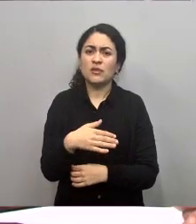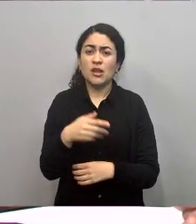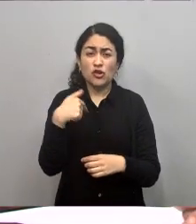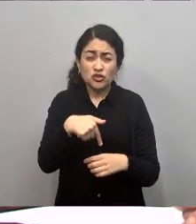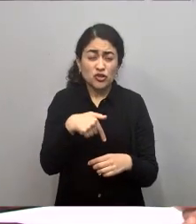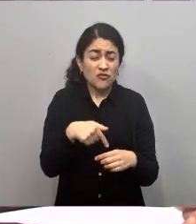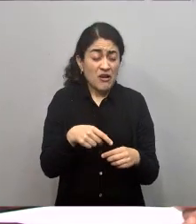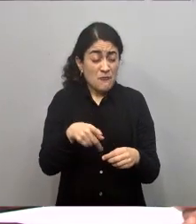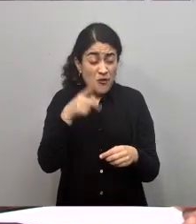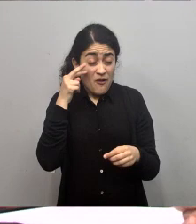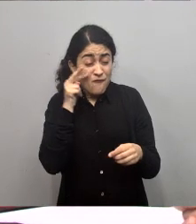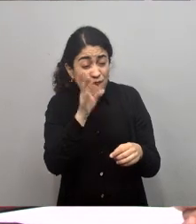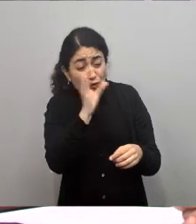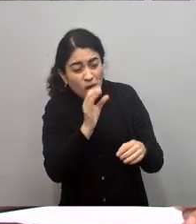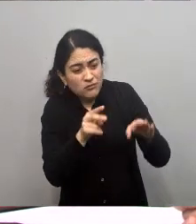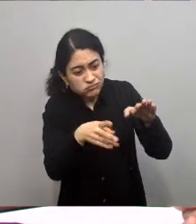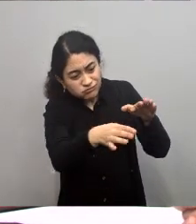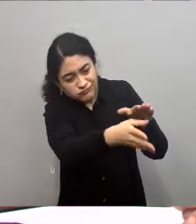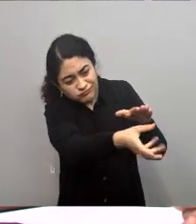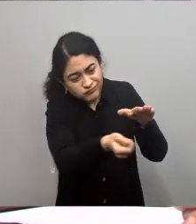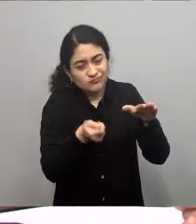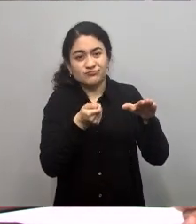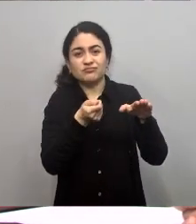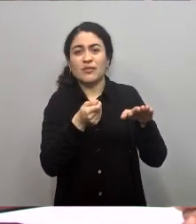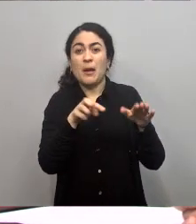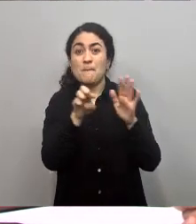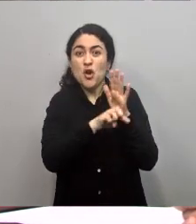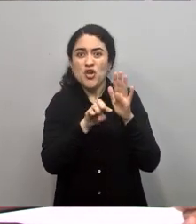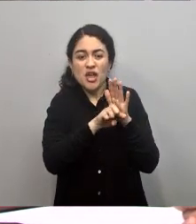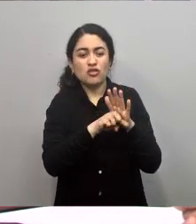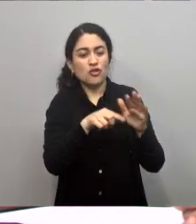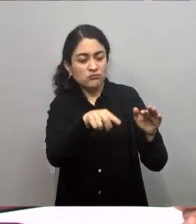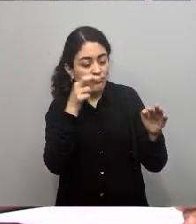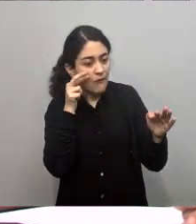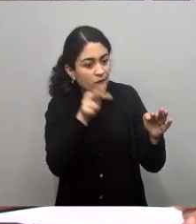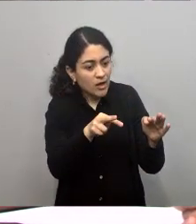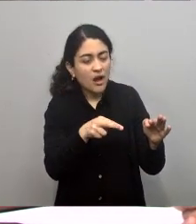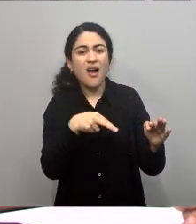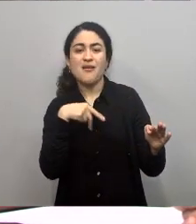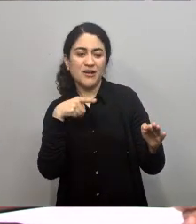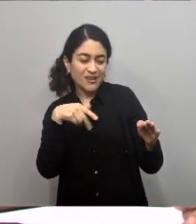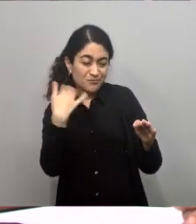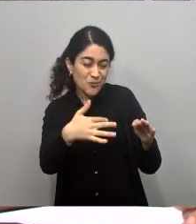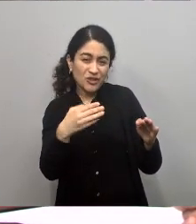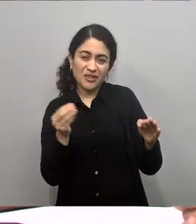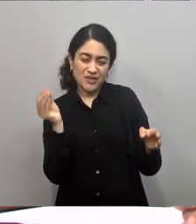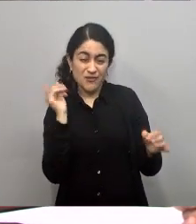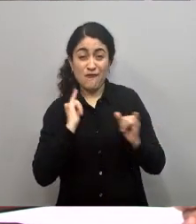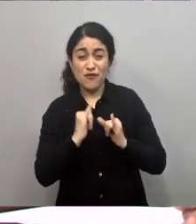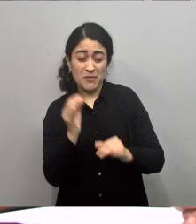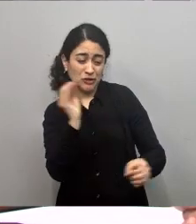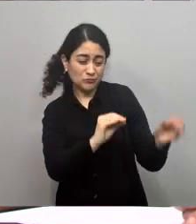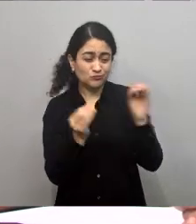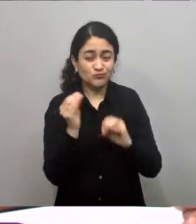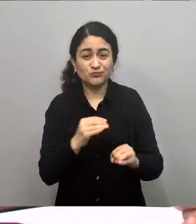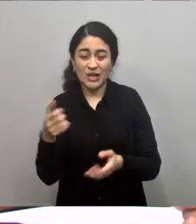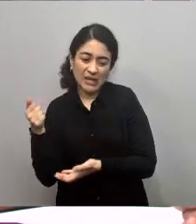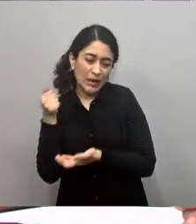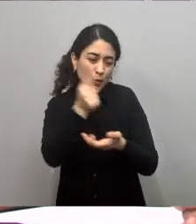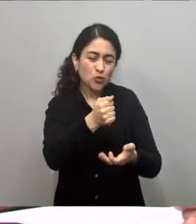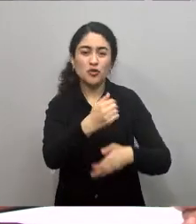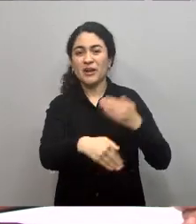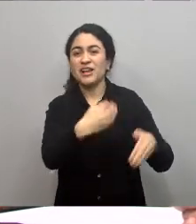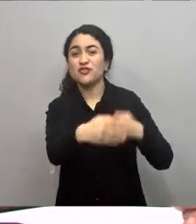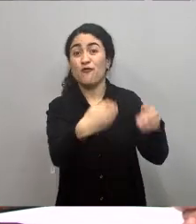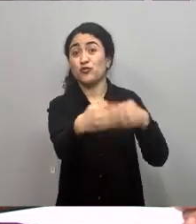digamos, acento en ese proyecto para empezar que se empiece a desarrollar y a ver si que existe la factibilidad y poner los recursos para que empiece a